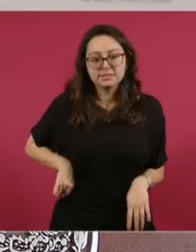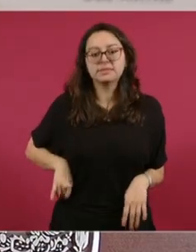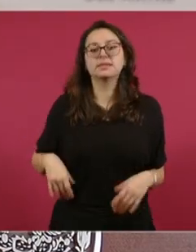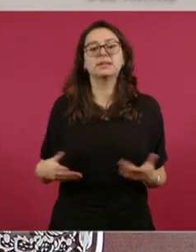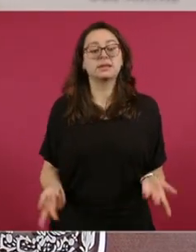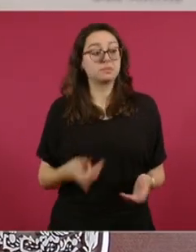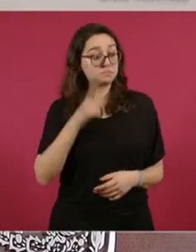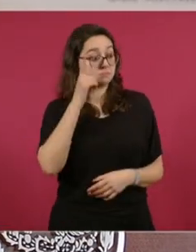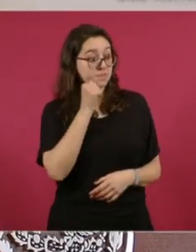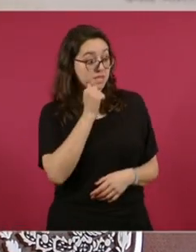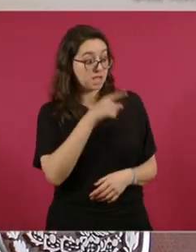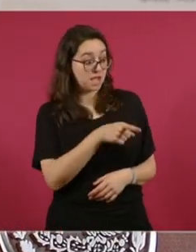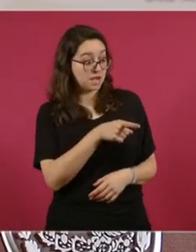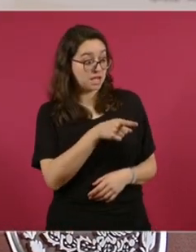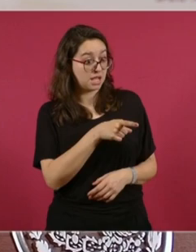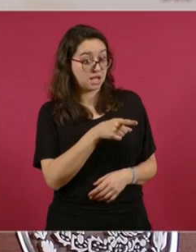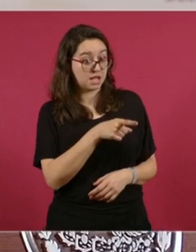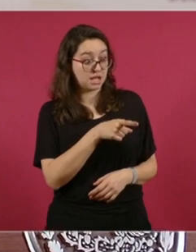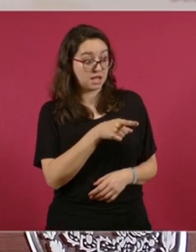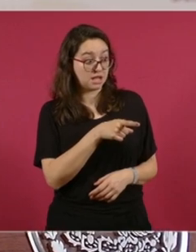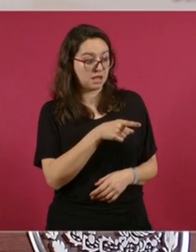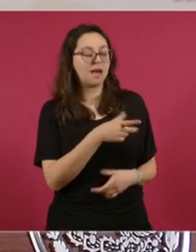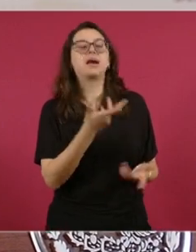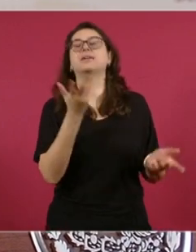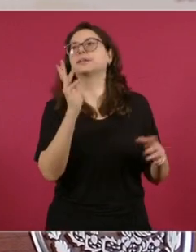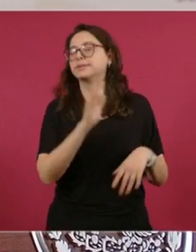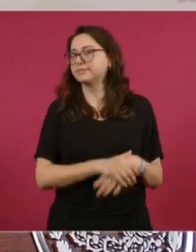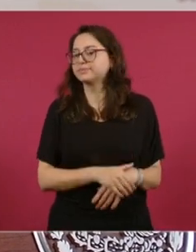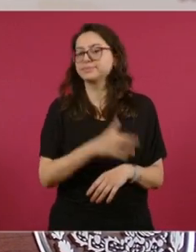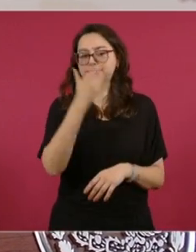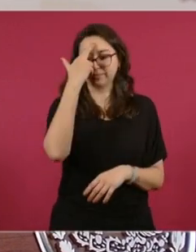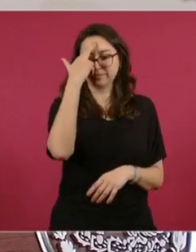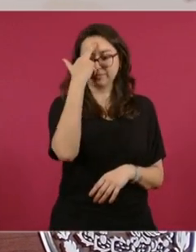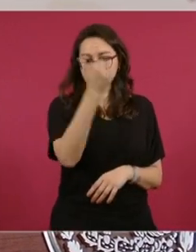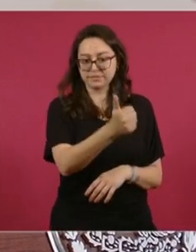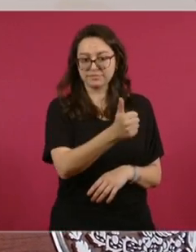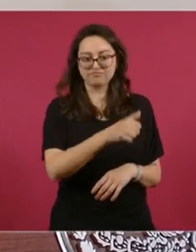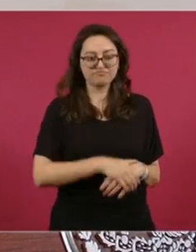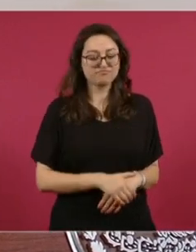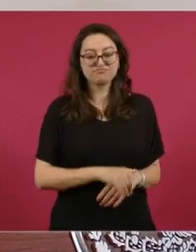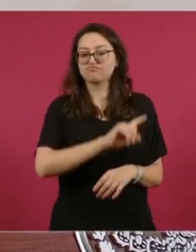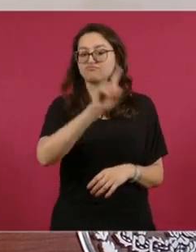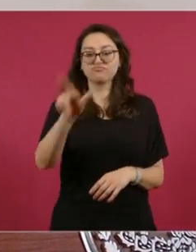Ah, pues después, pero está interesante. Ah, ya no vamos a poder.